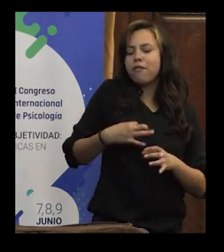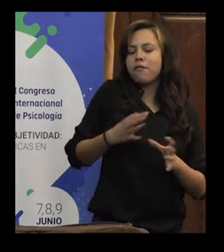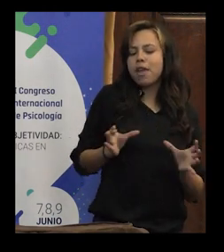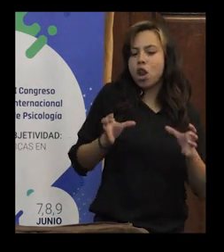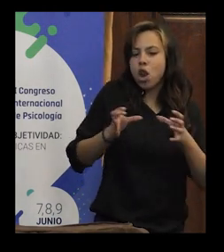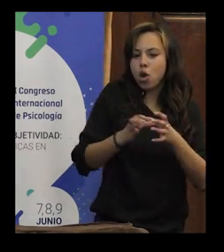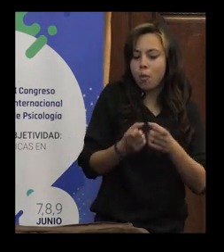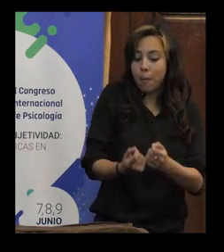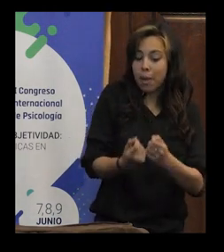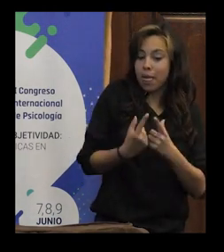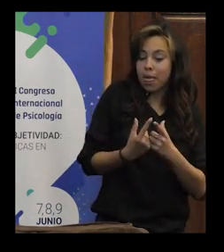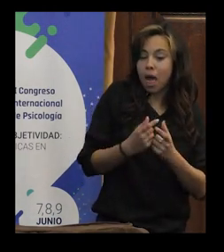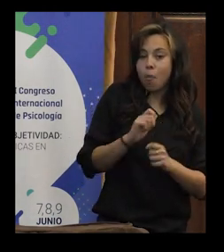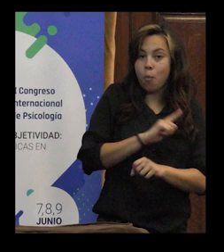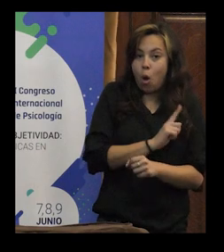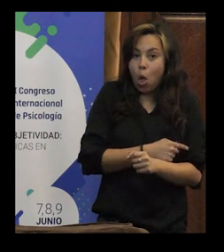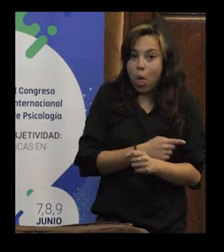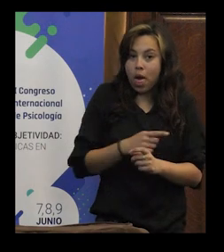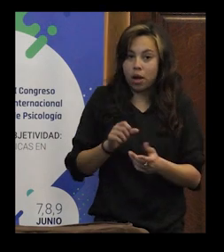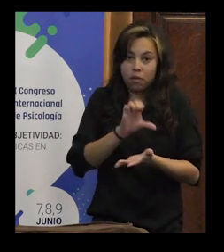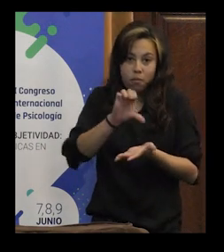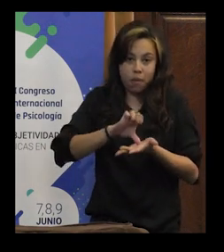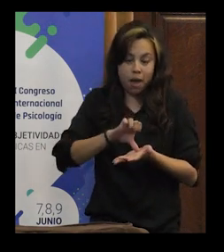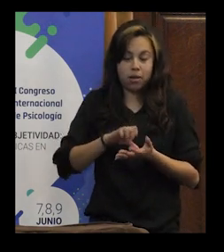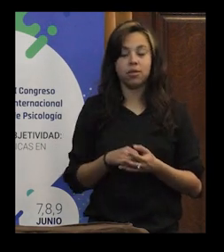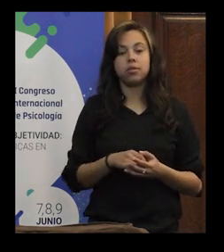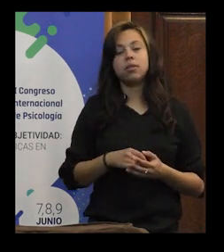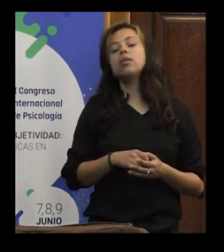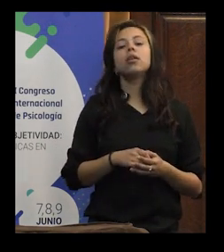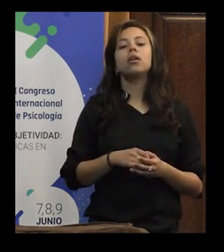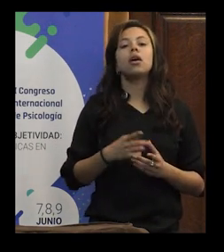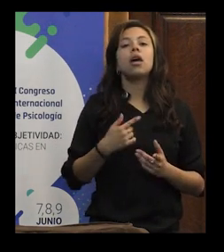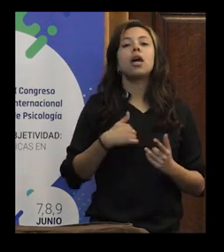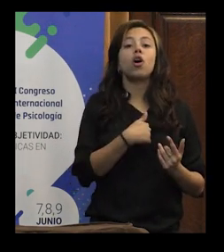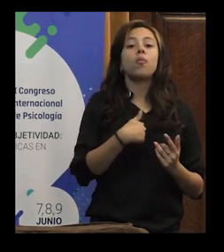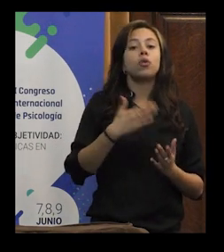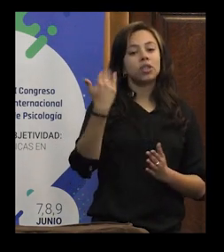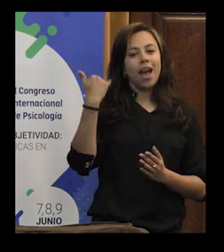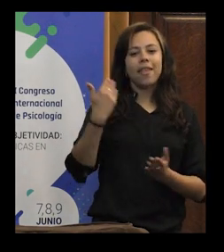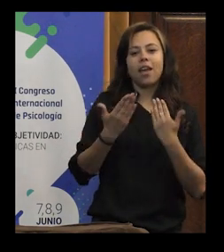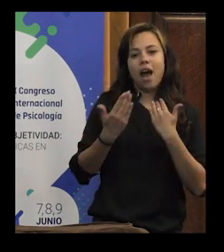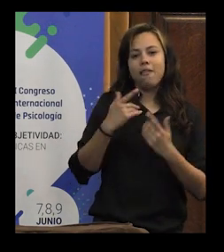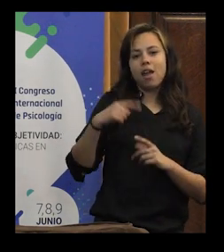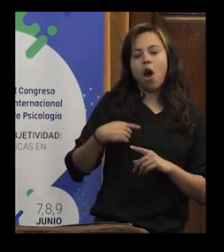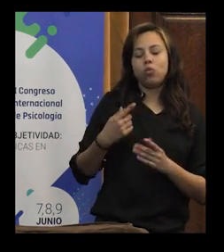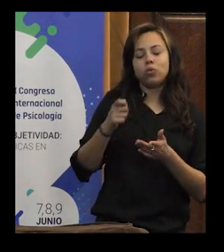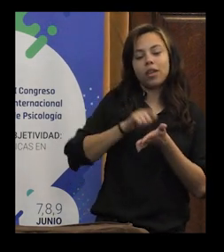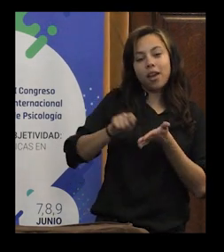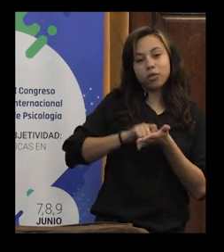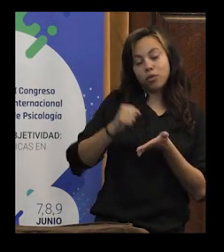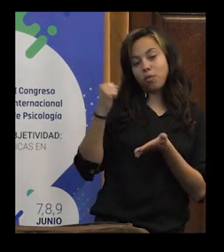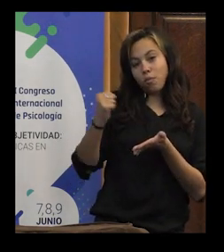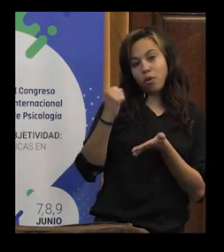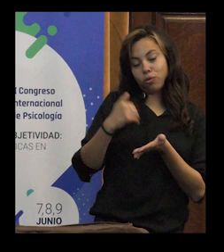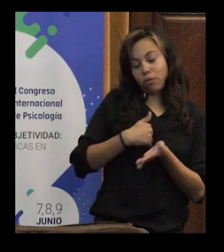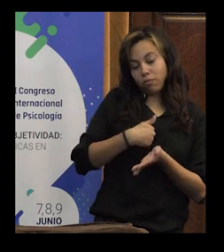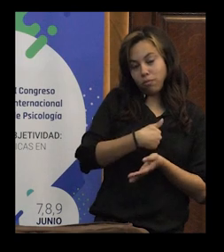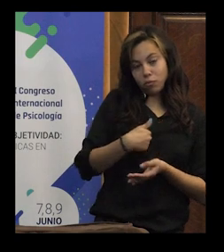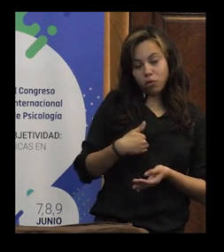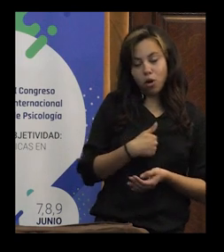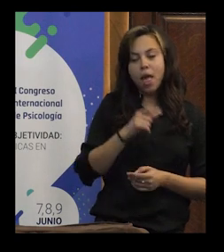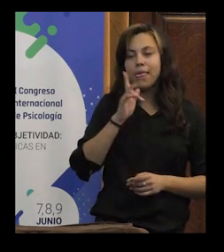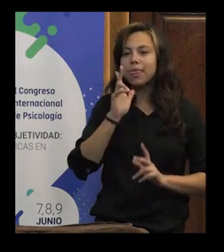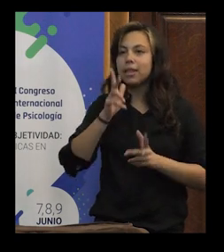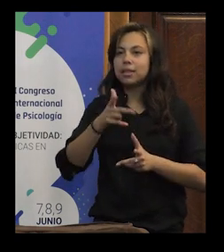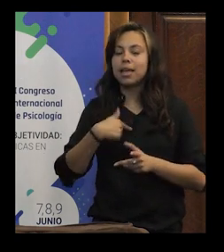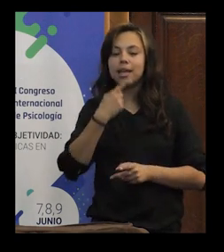la actualidad, como argumenta Nicholas Rose, el interés político por la salud de la